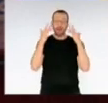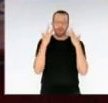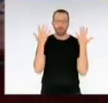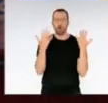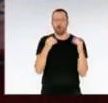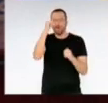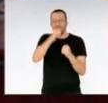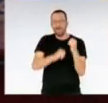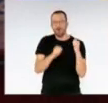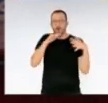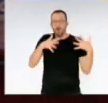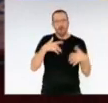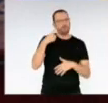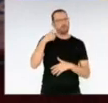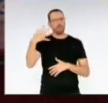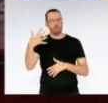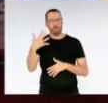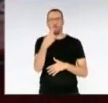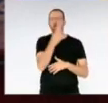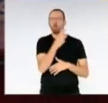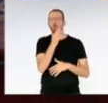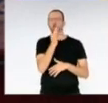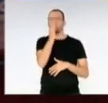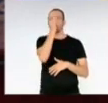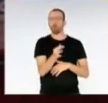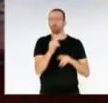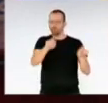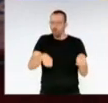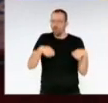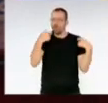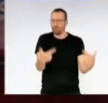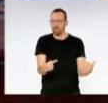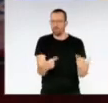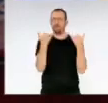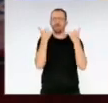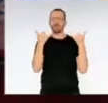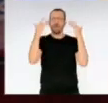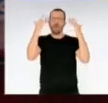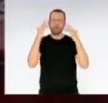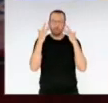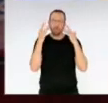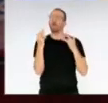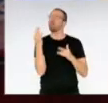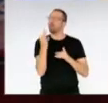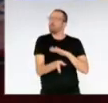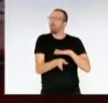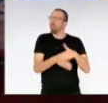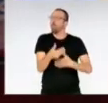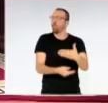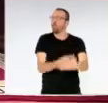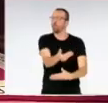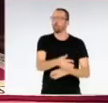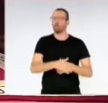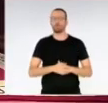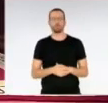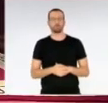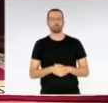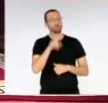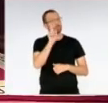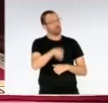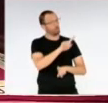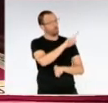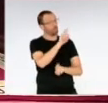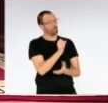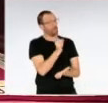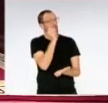ahora mismo por su compromiso con la naturaleza y con las energías renovables, y por ahí tenemos que seguir caminando. Más retos que quedan pendientes